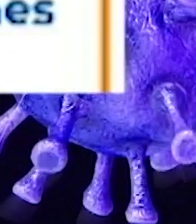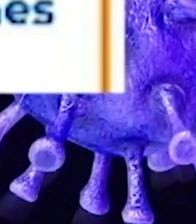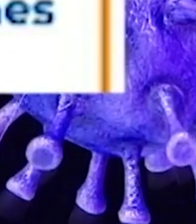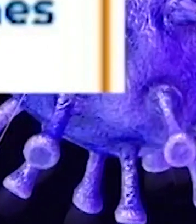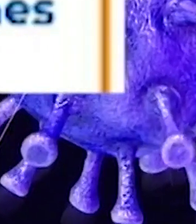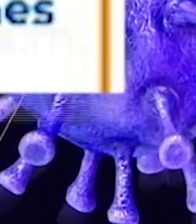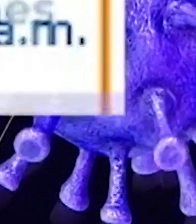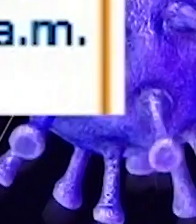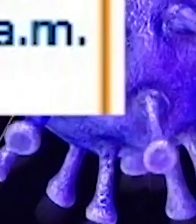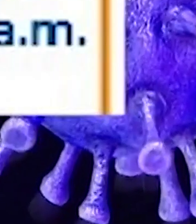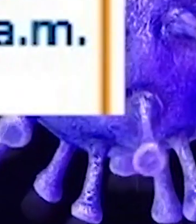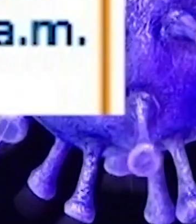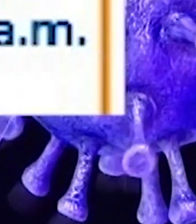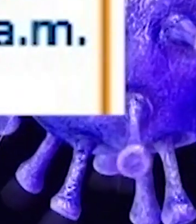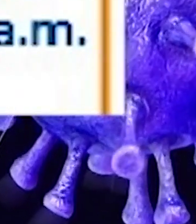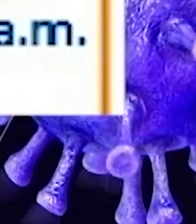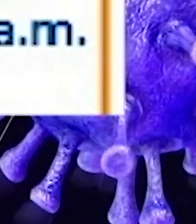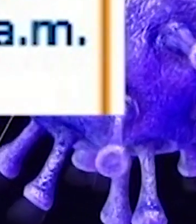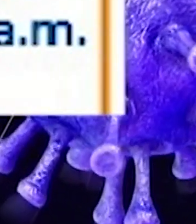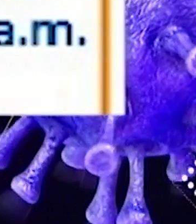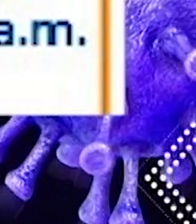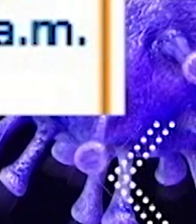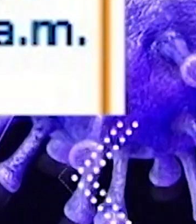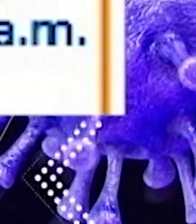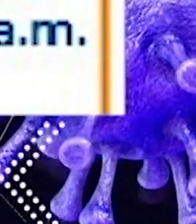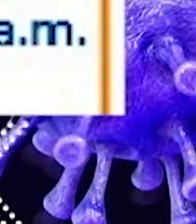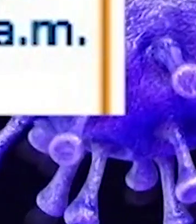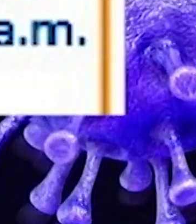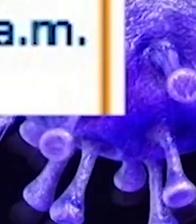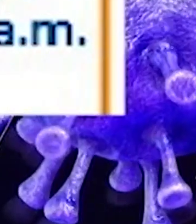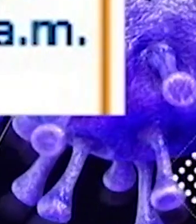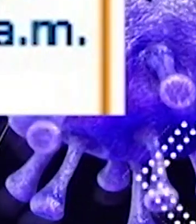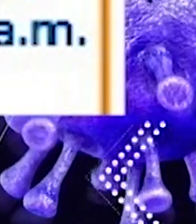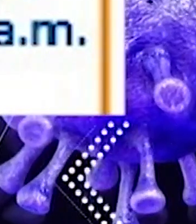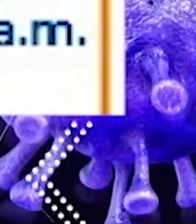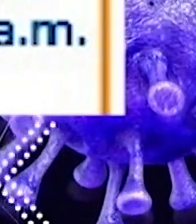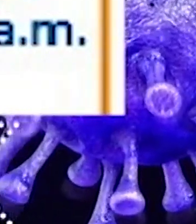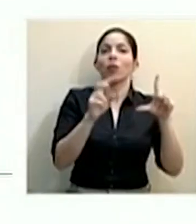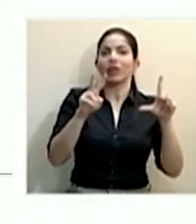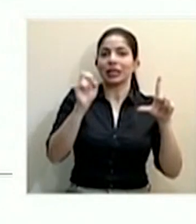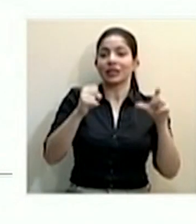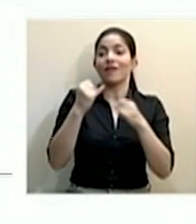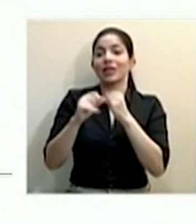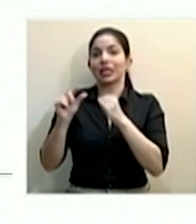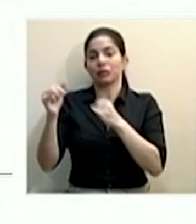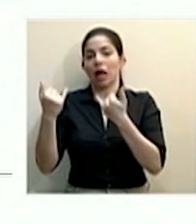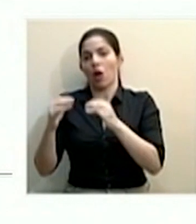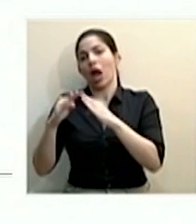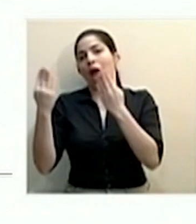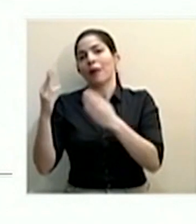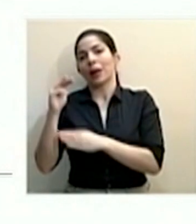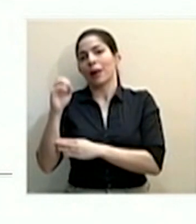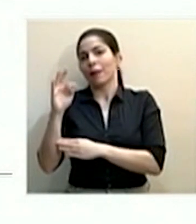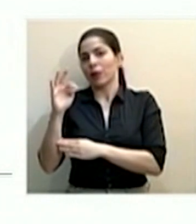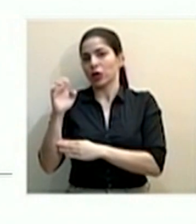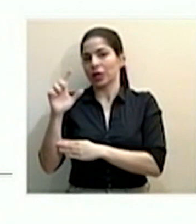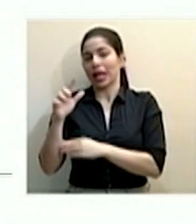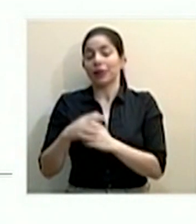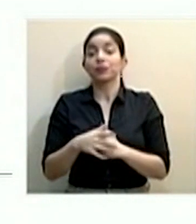50% de su capacidad. Solo entre semanas se abrirán las playas de 5 a 8 de la mañana. Eso que ustedes ven